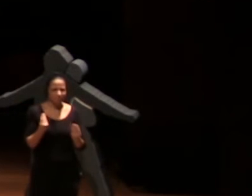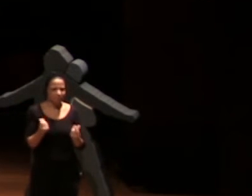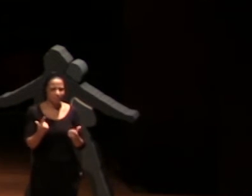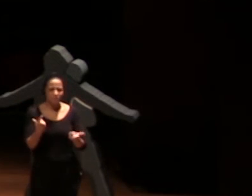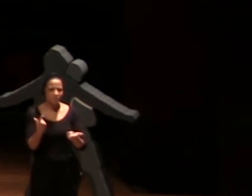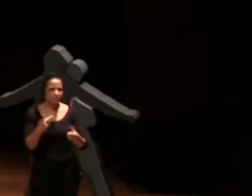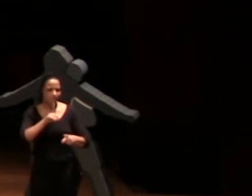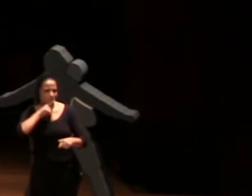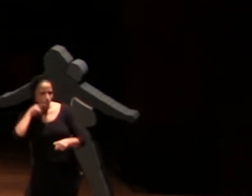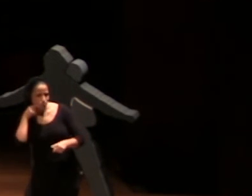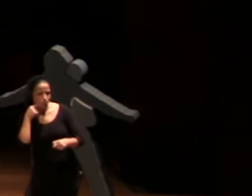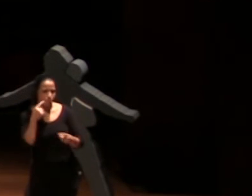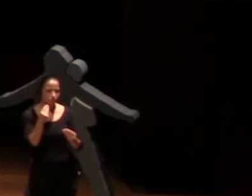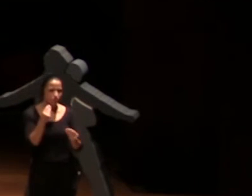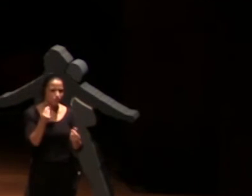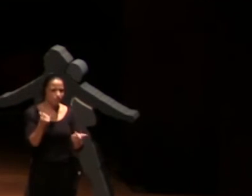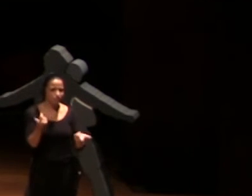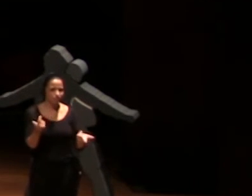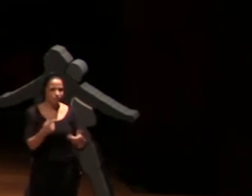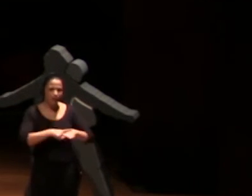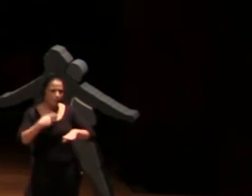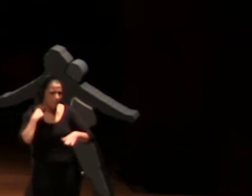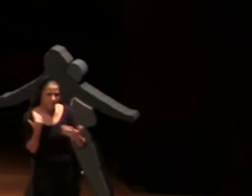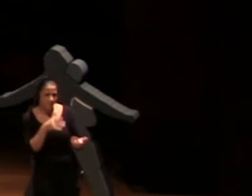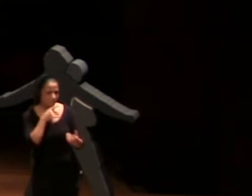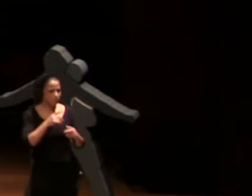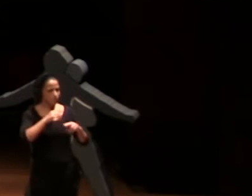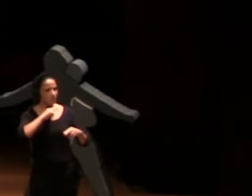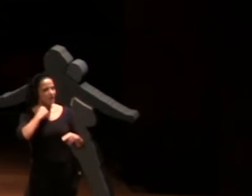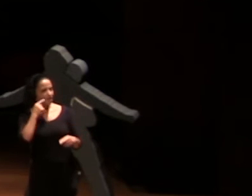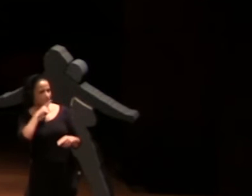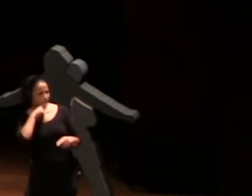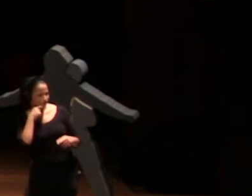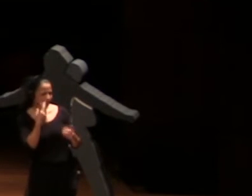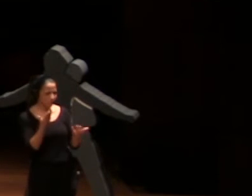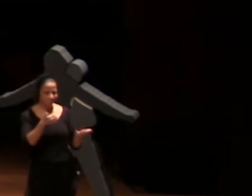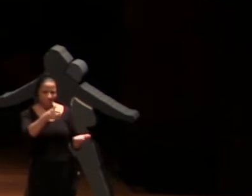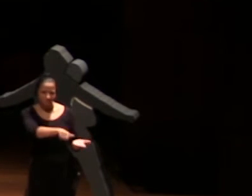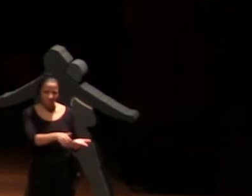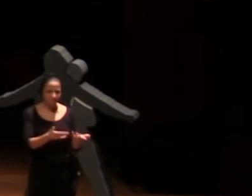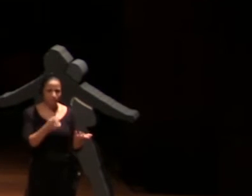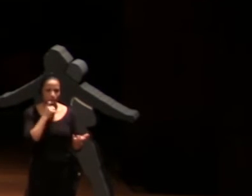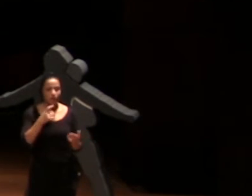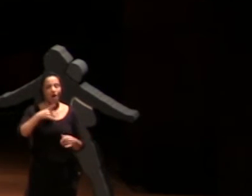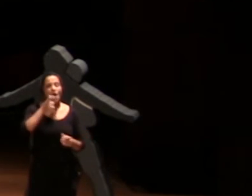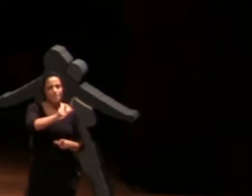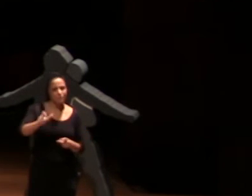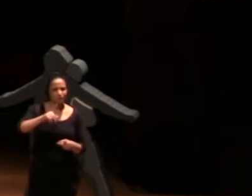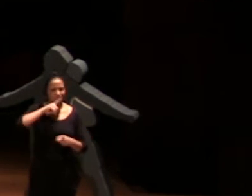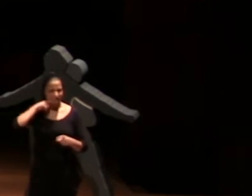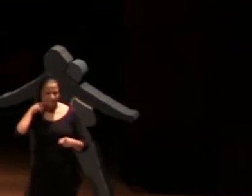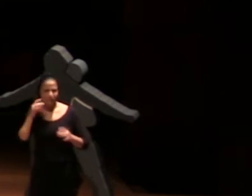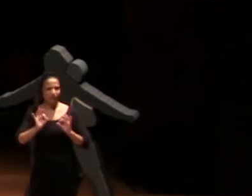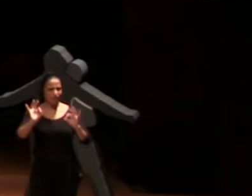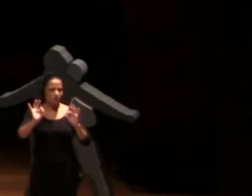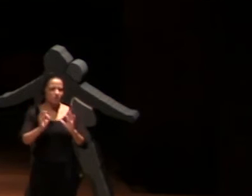sido nuestra variable principal de resultado. Creo que es la función, sobre todo en los crónicos, porque el dolor es un gran aliado en los agudos,